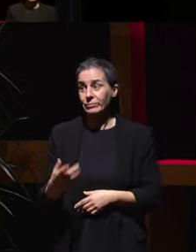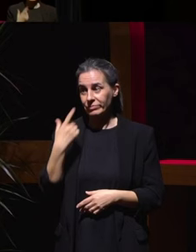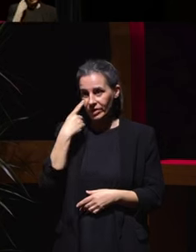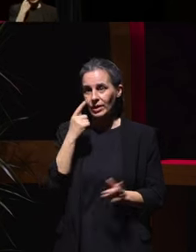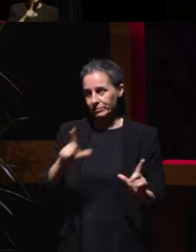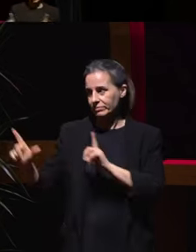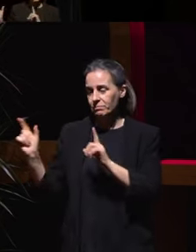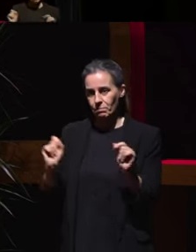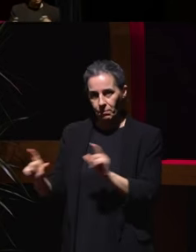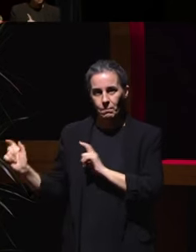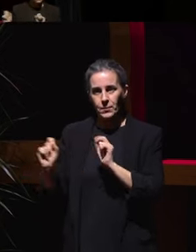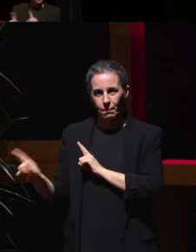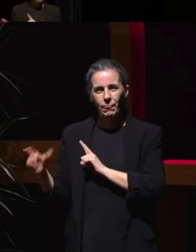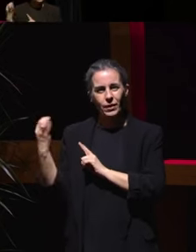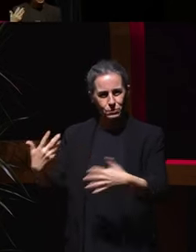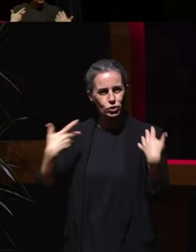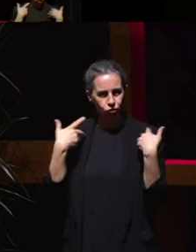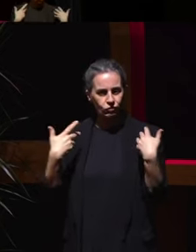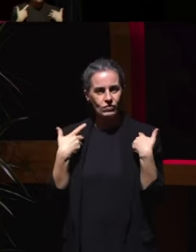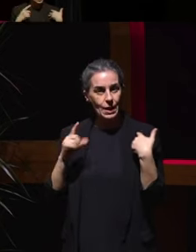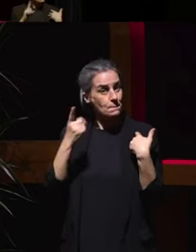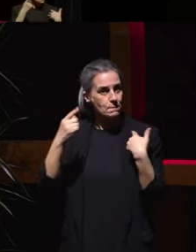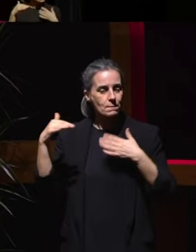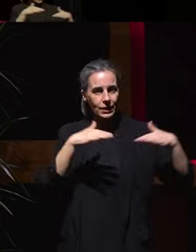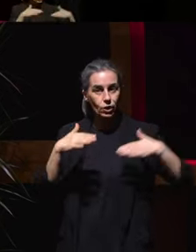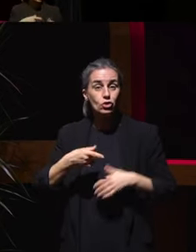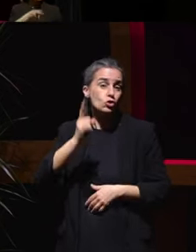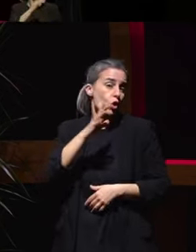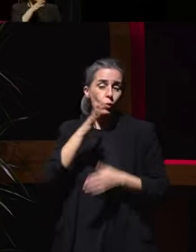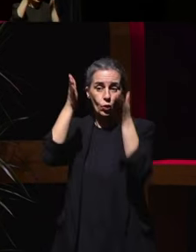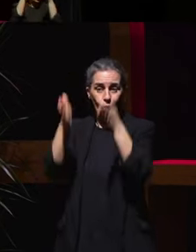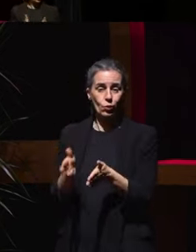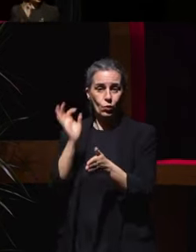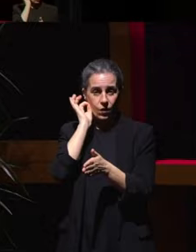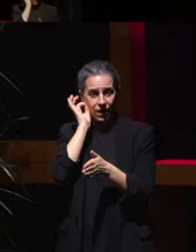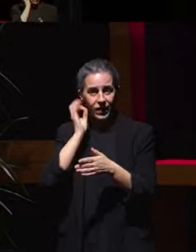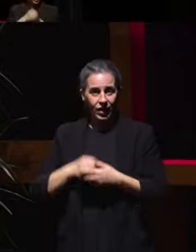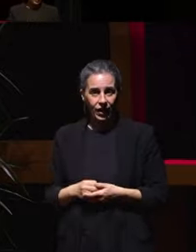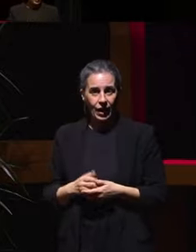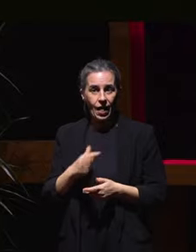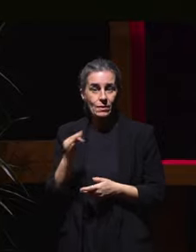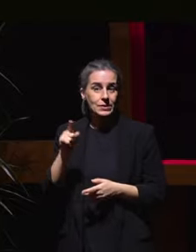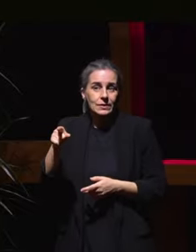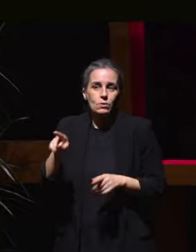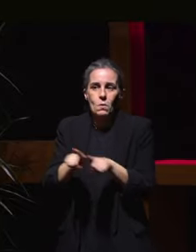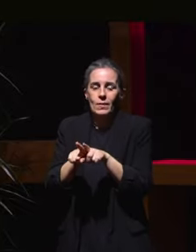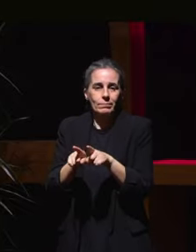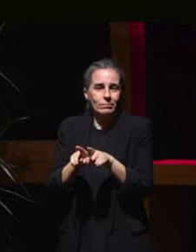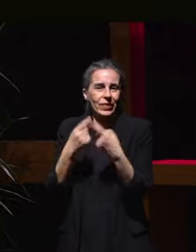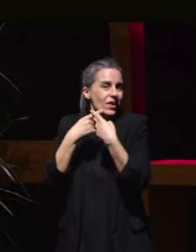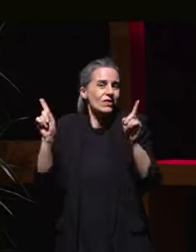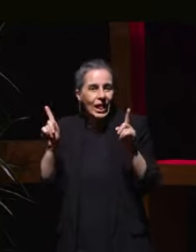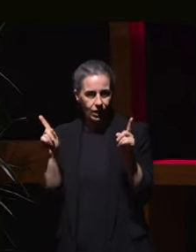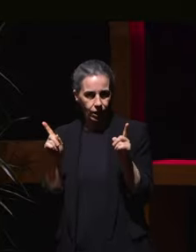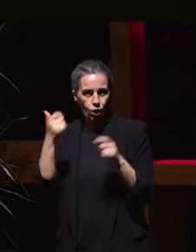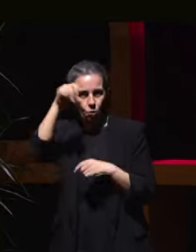Alba Oliveros nese primeiro partido. Só polo feito de ser muller e de facelo diferente un home. E